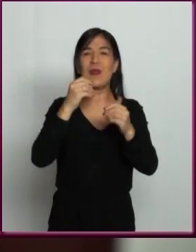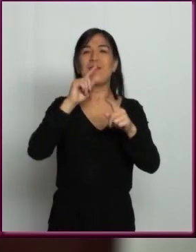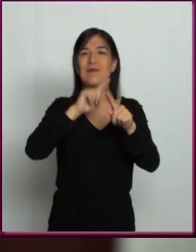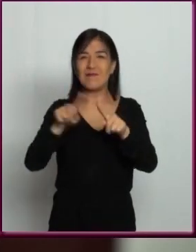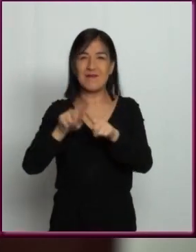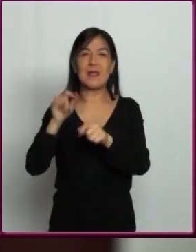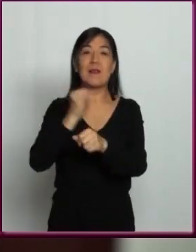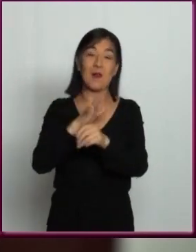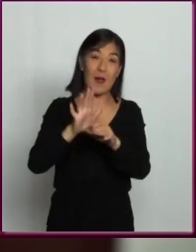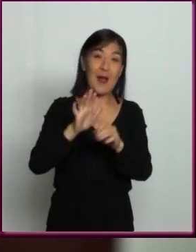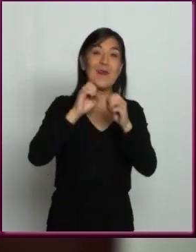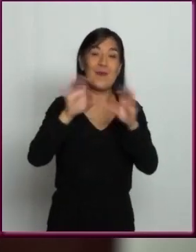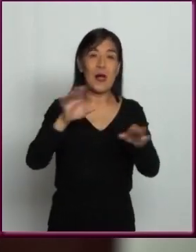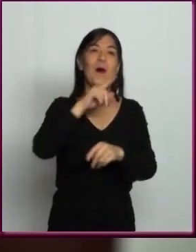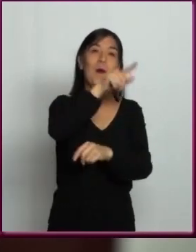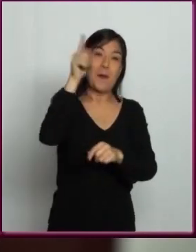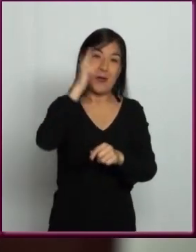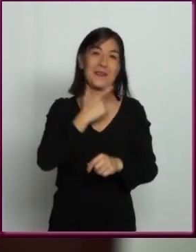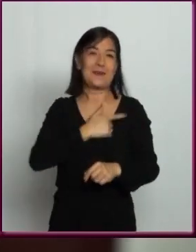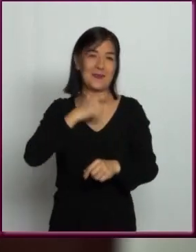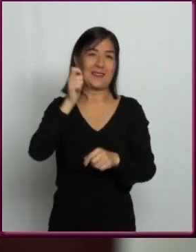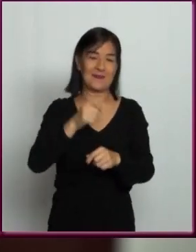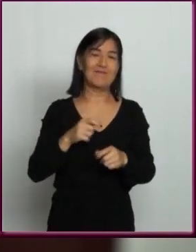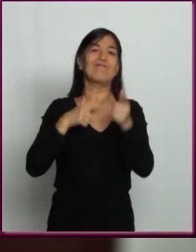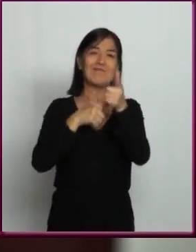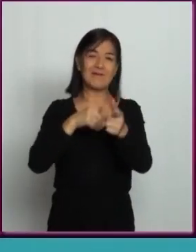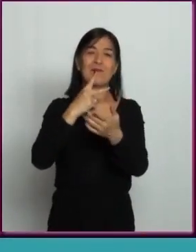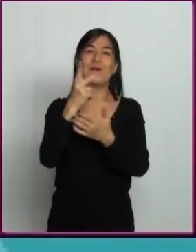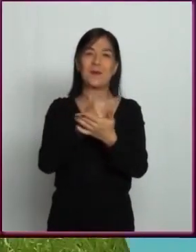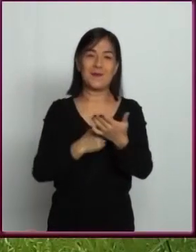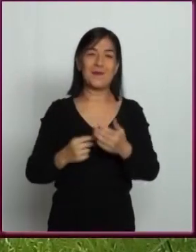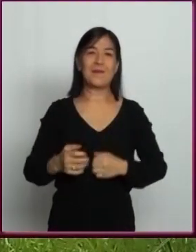por los insectos y bueno, continuamos con el programa.